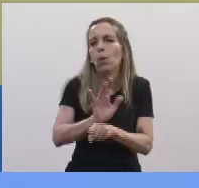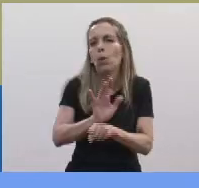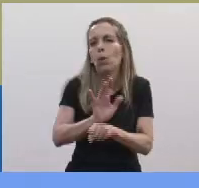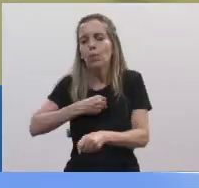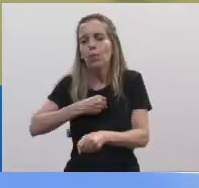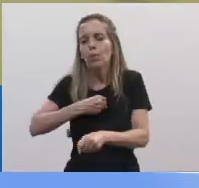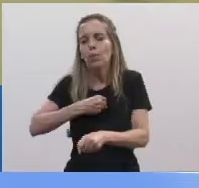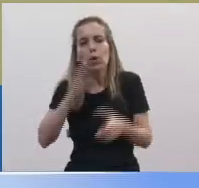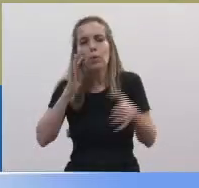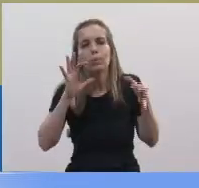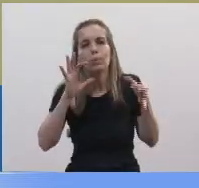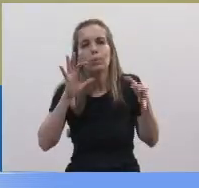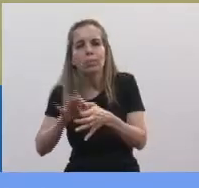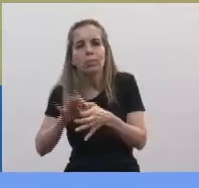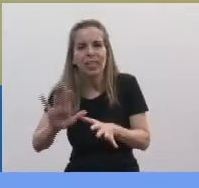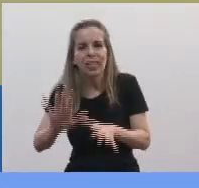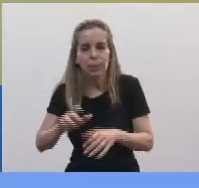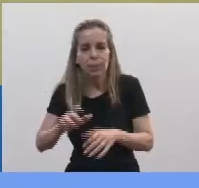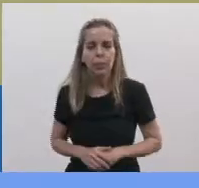símbolo de amor y rebeldía.